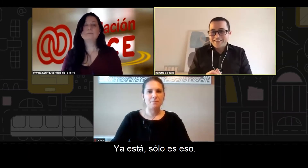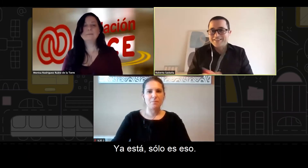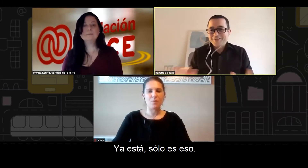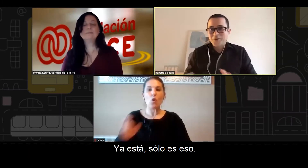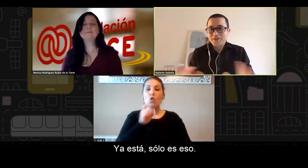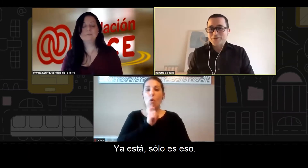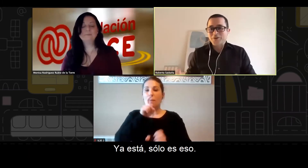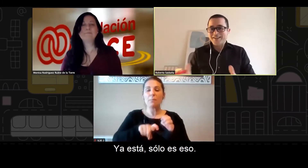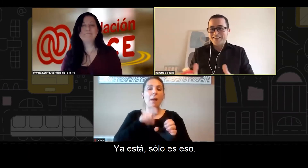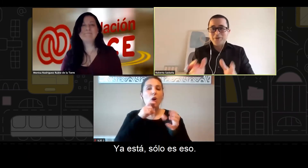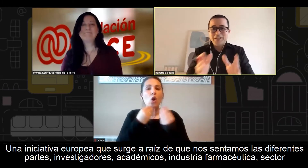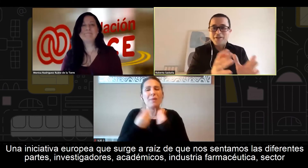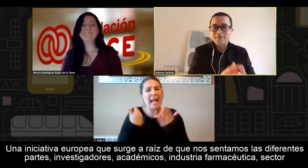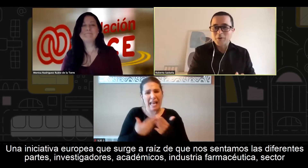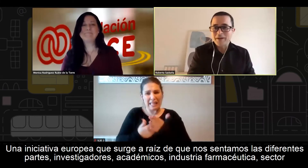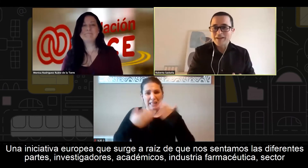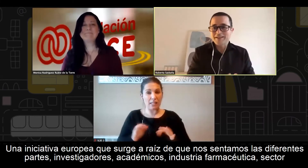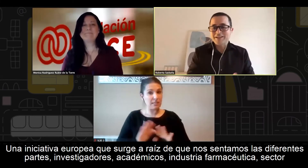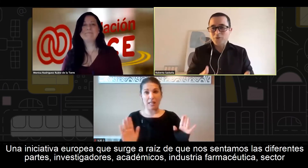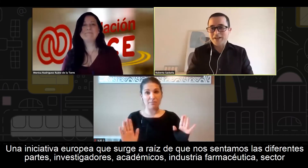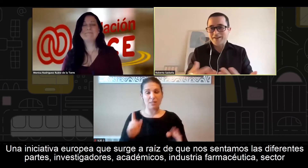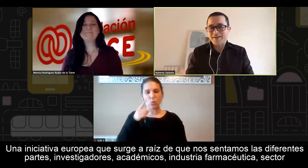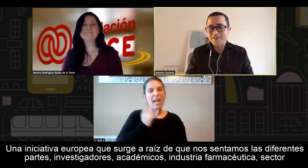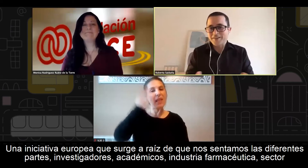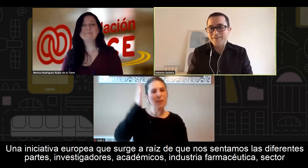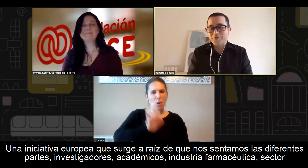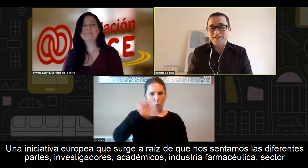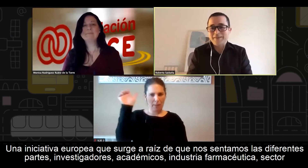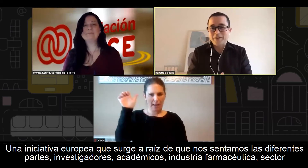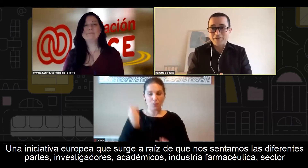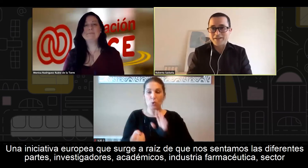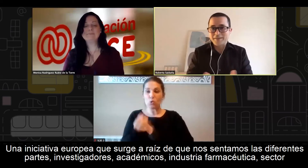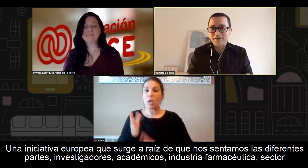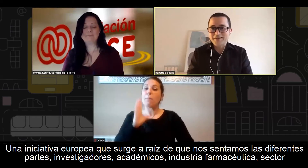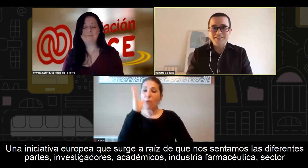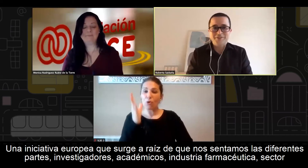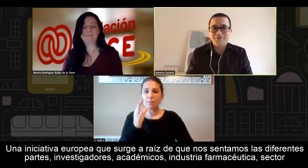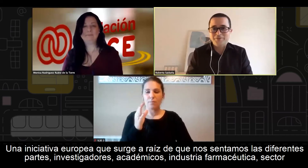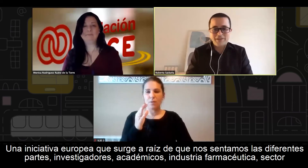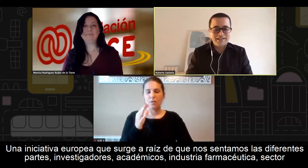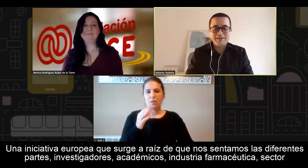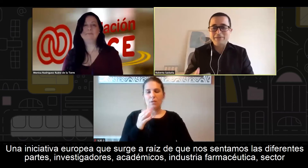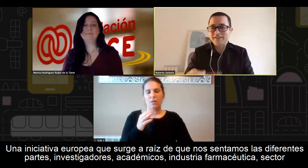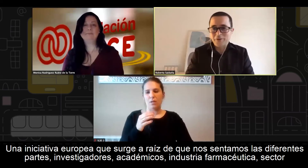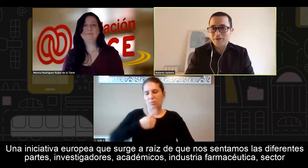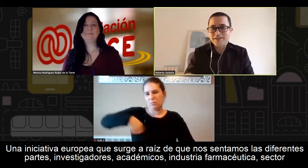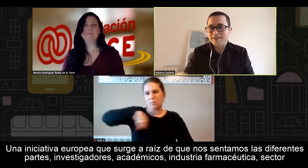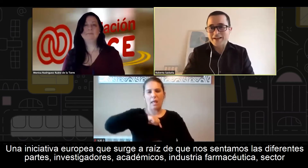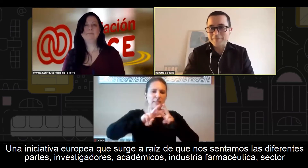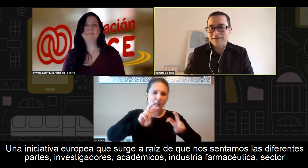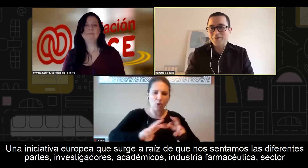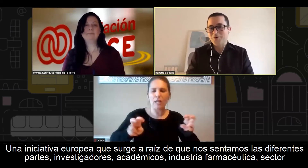Ya está, solo es eso. Una iniciativa europea que surge a raíz de que nos sentamos las diferentes partes, los